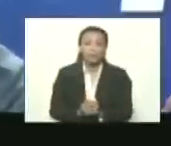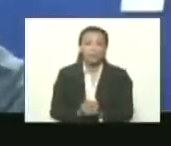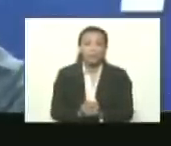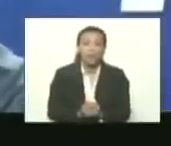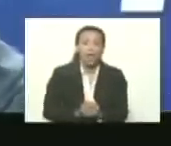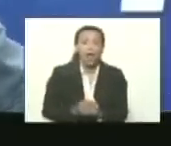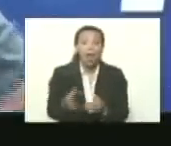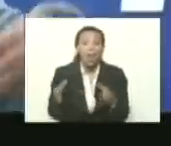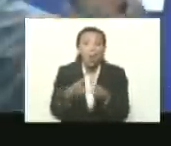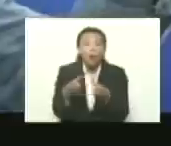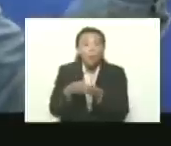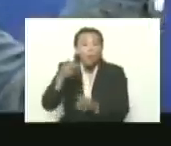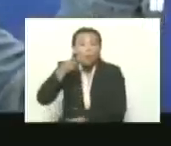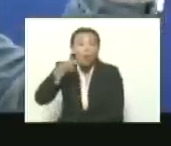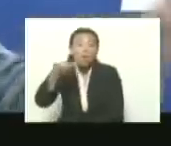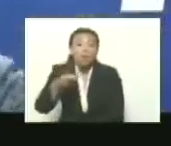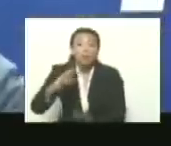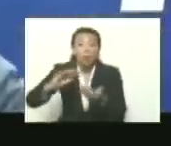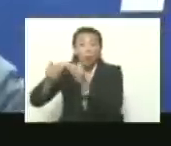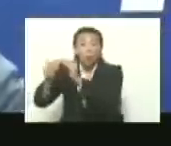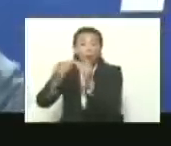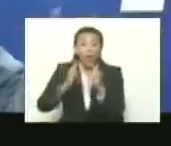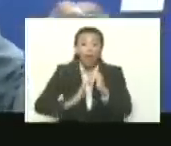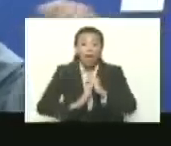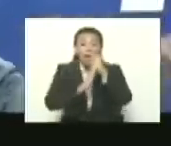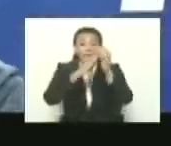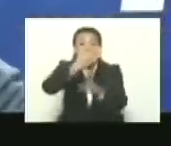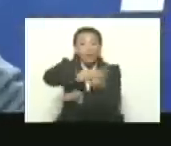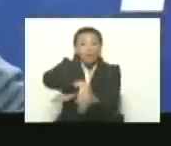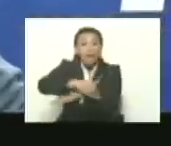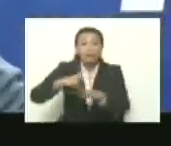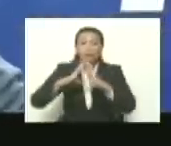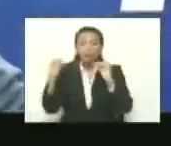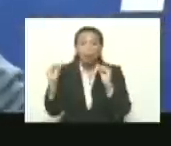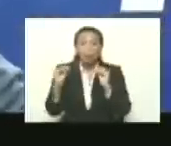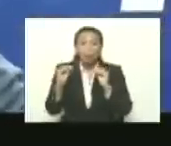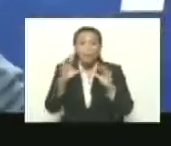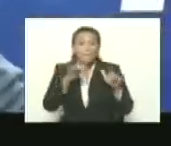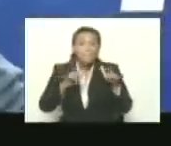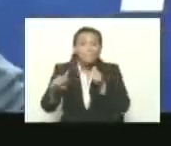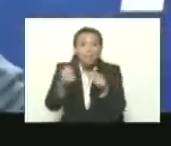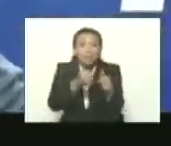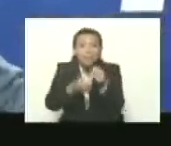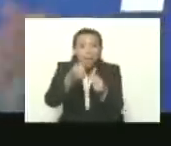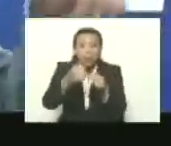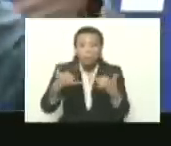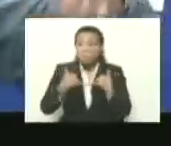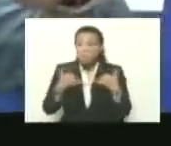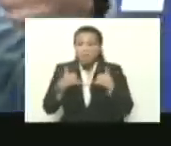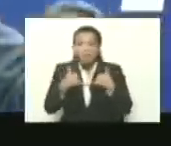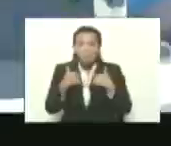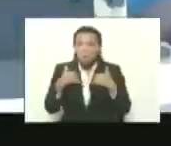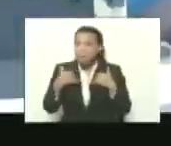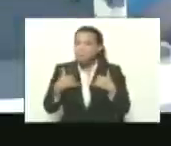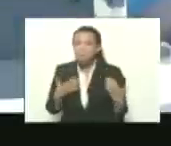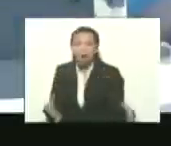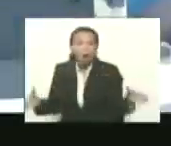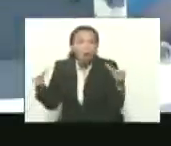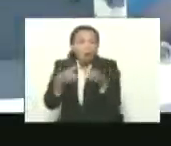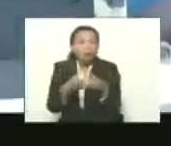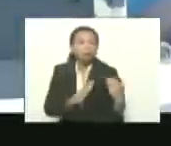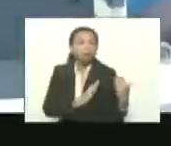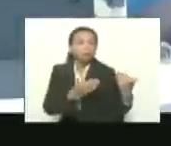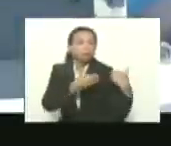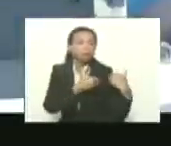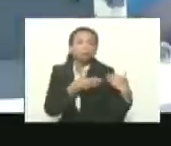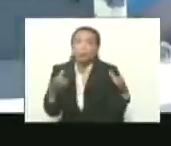los equipos políticos. Las jefas de calle, o sea, todo por mensaje de texto. O sea, se van autoconvocando las jefas de calle,